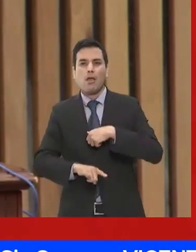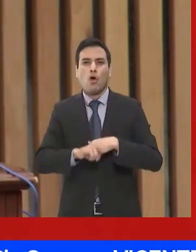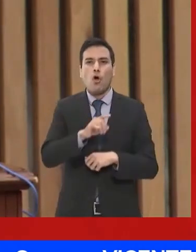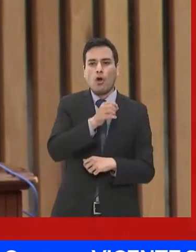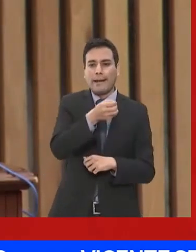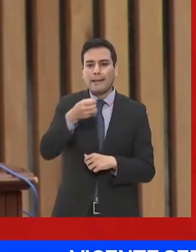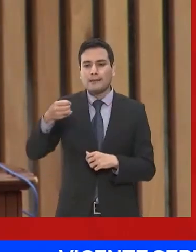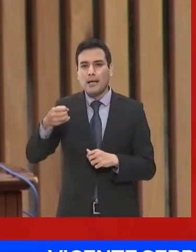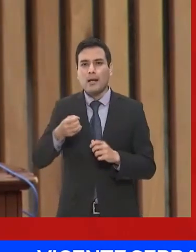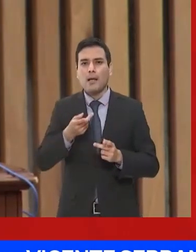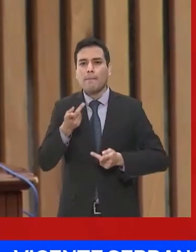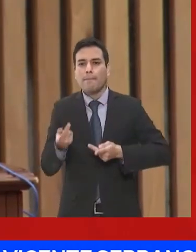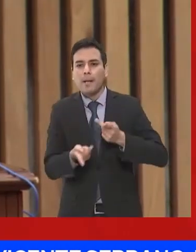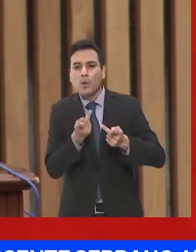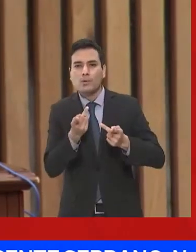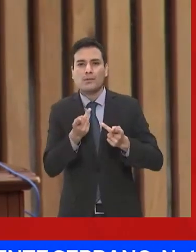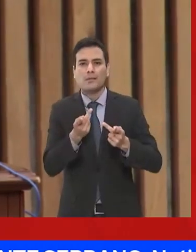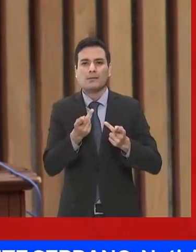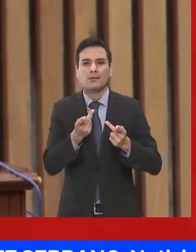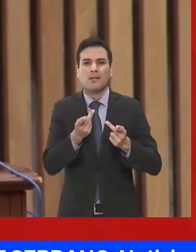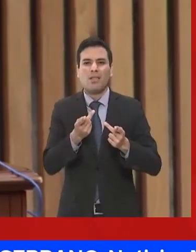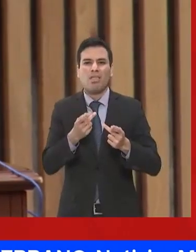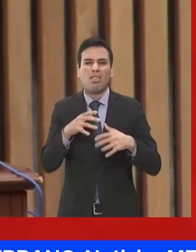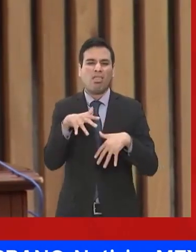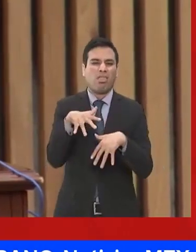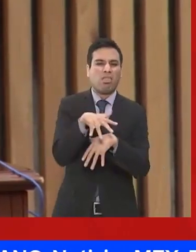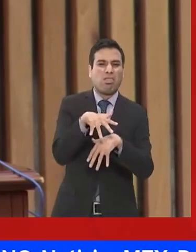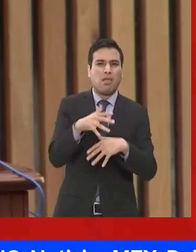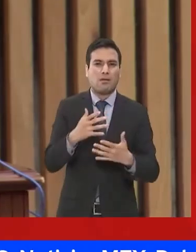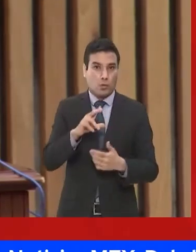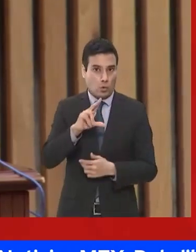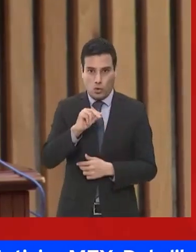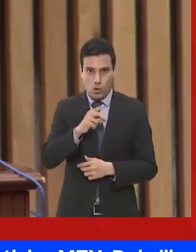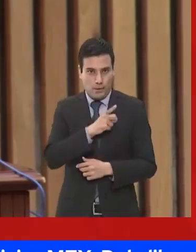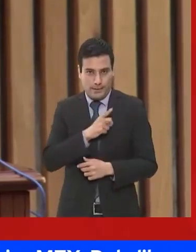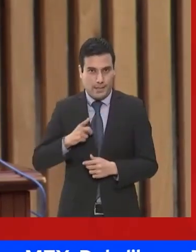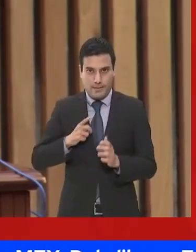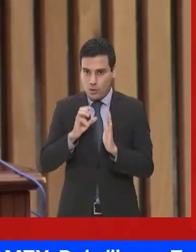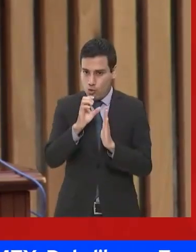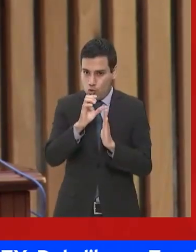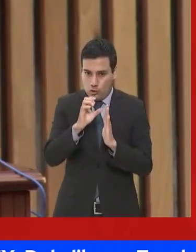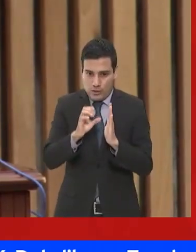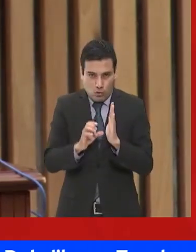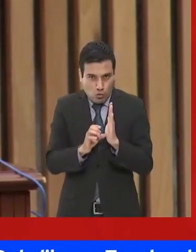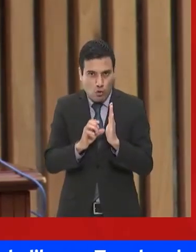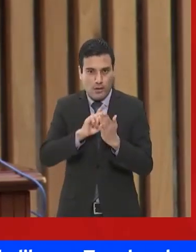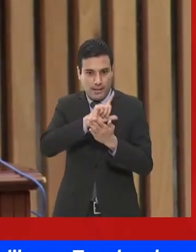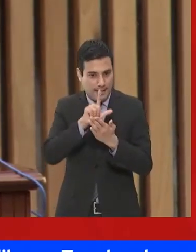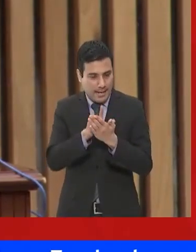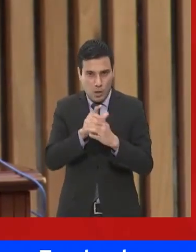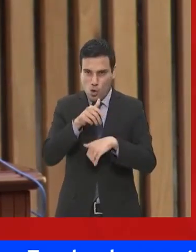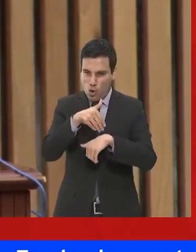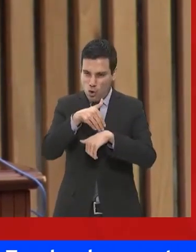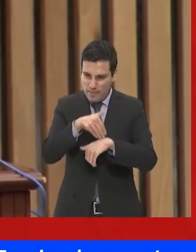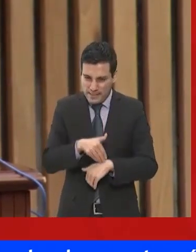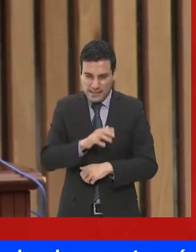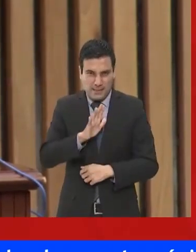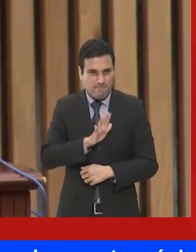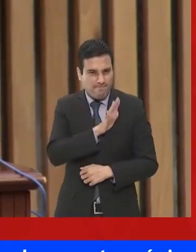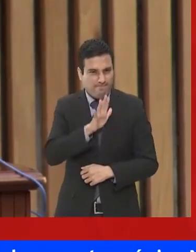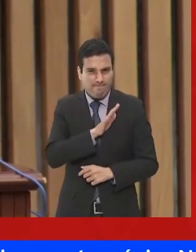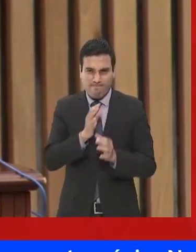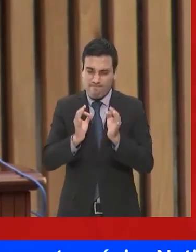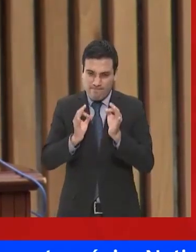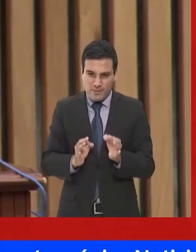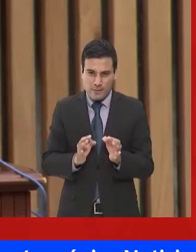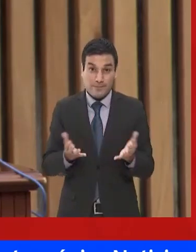llevó a cabo la consulta porque la Constitución así lo dispone, porque la revocación de mandato a partir de una reforma de 2019 está